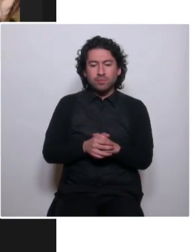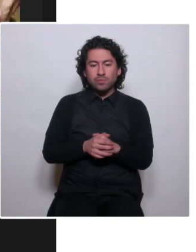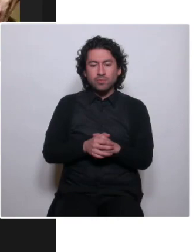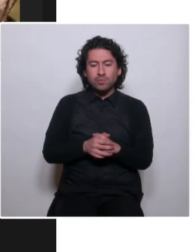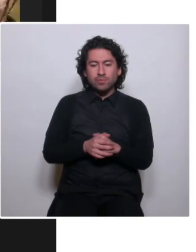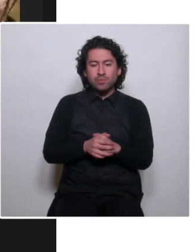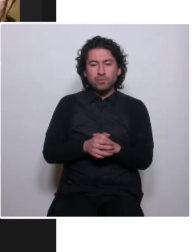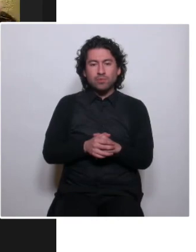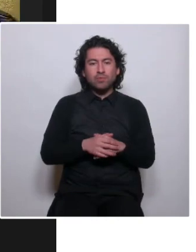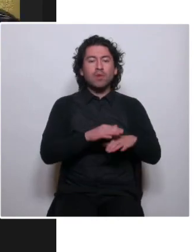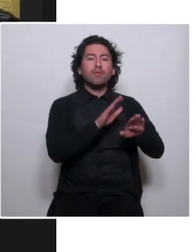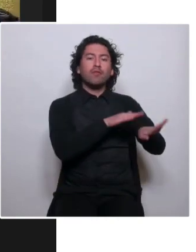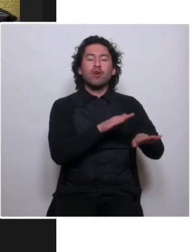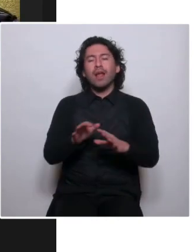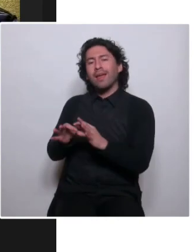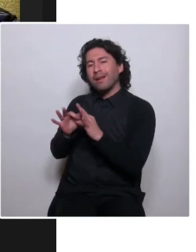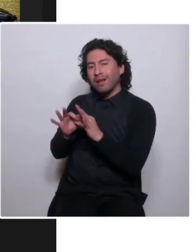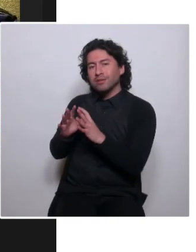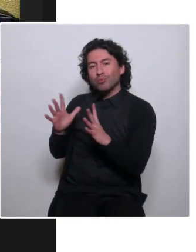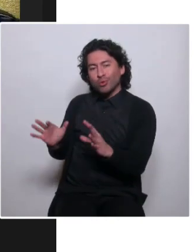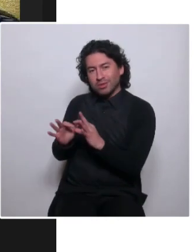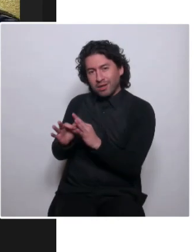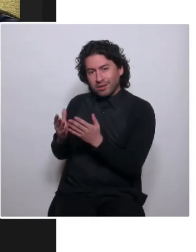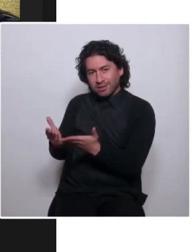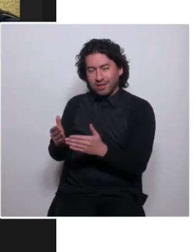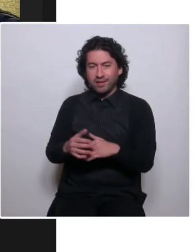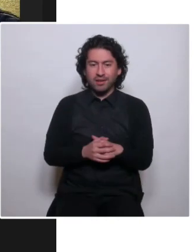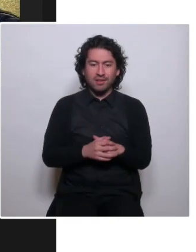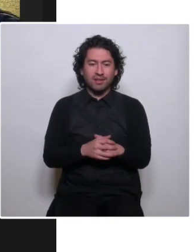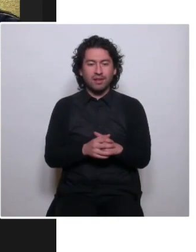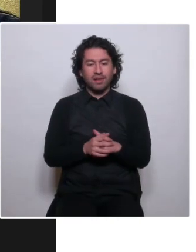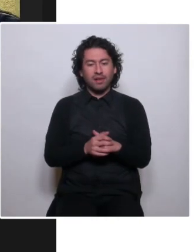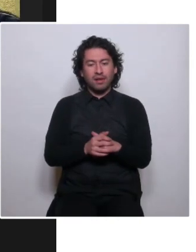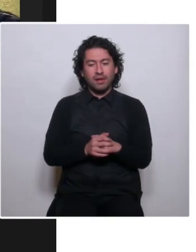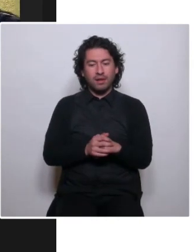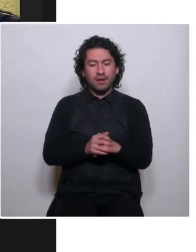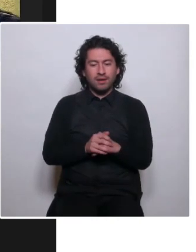A favor. Gracias, muchas gracias, señor Chaín.